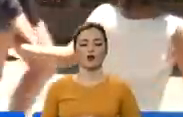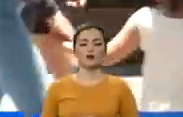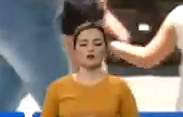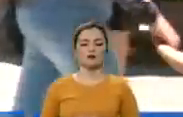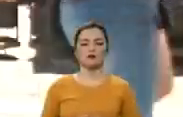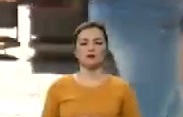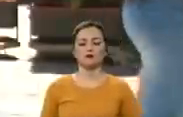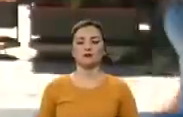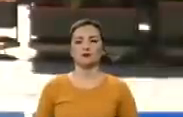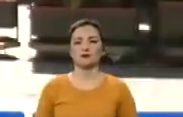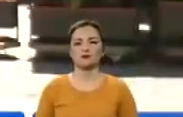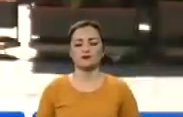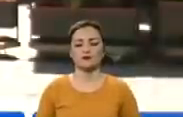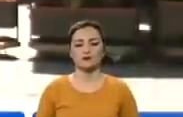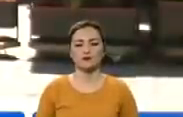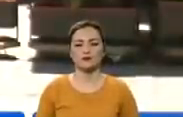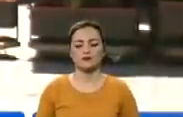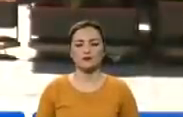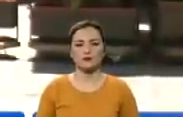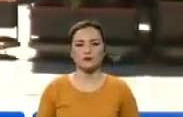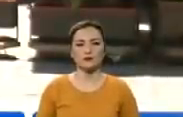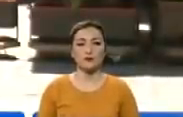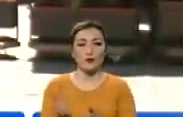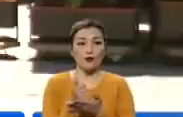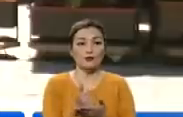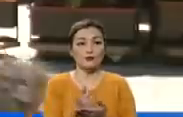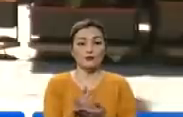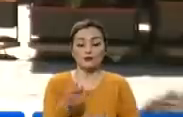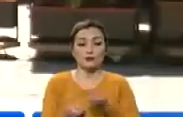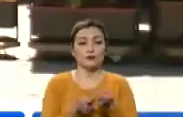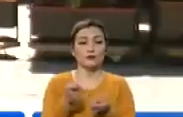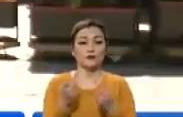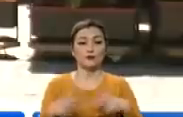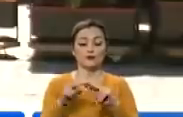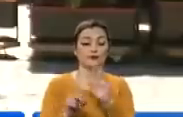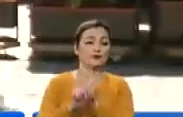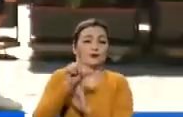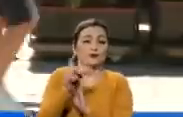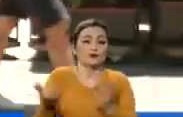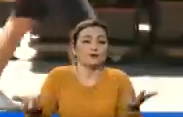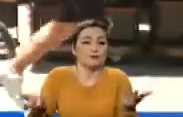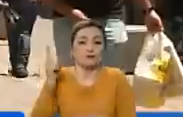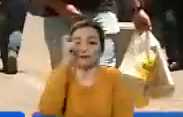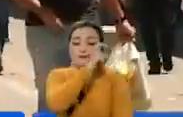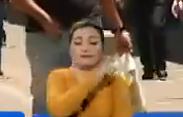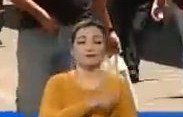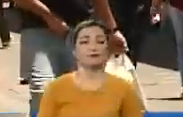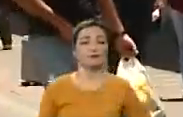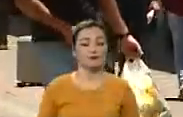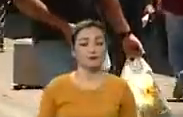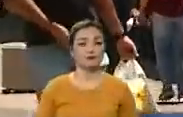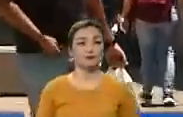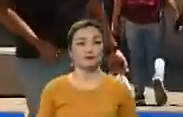Que nos ayuda enormemente, ¿no? Si no, imagínense, los costos son sumamente altos y mantenerlos en esta temporada es fuerte. También